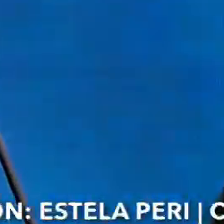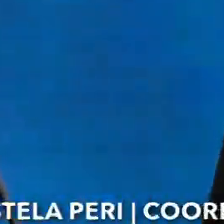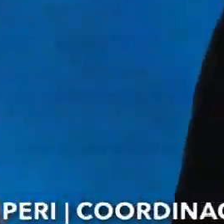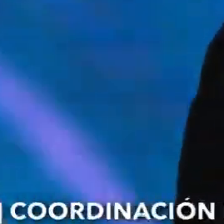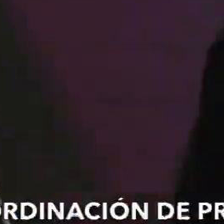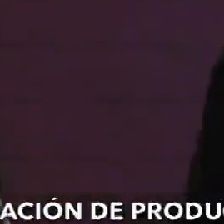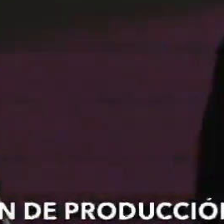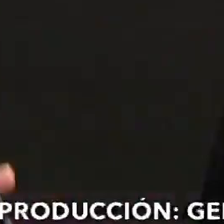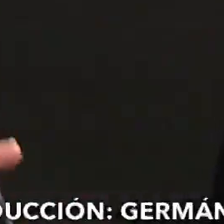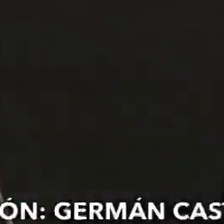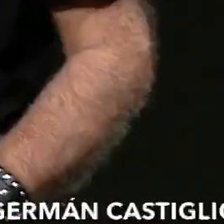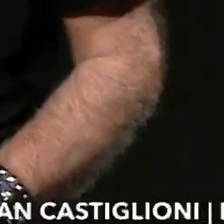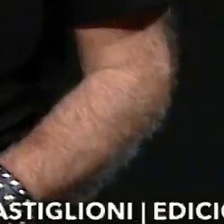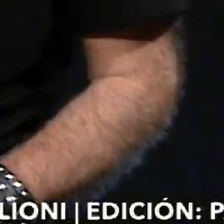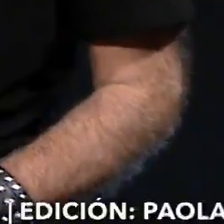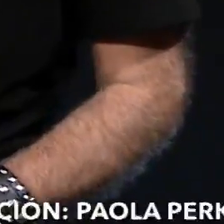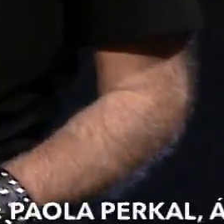striptease, güey